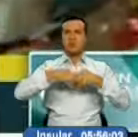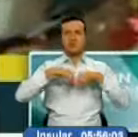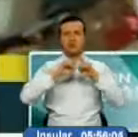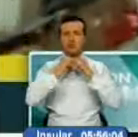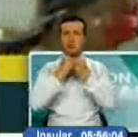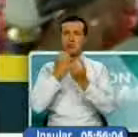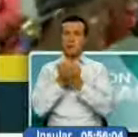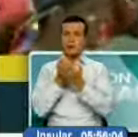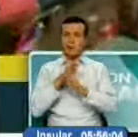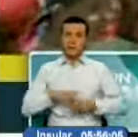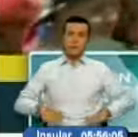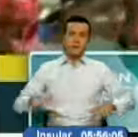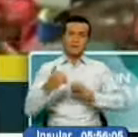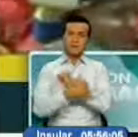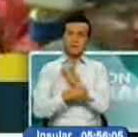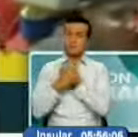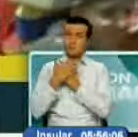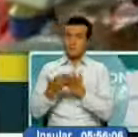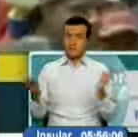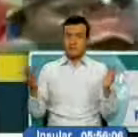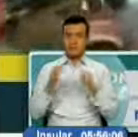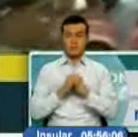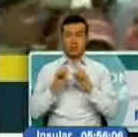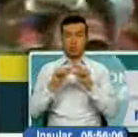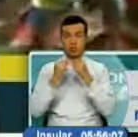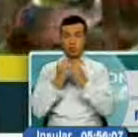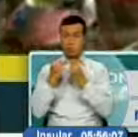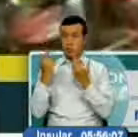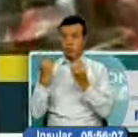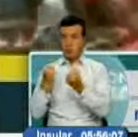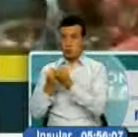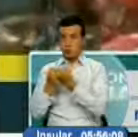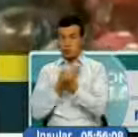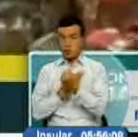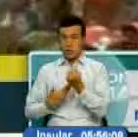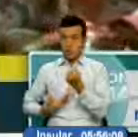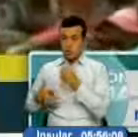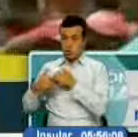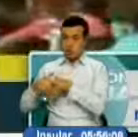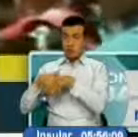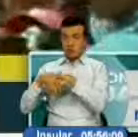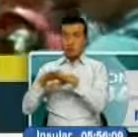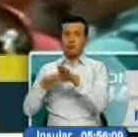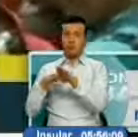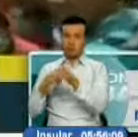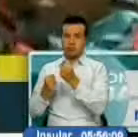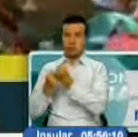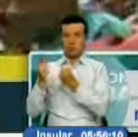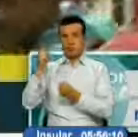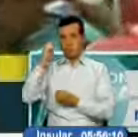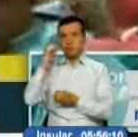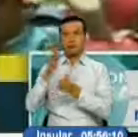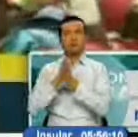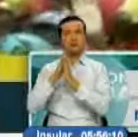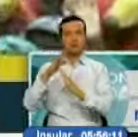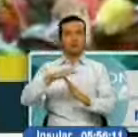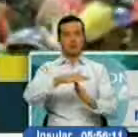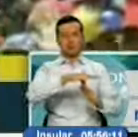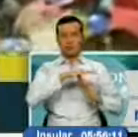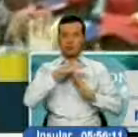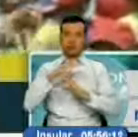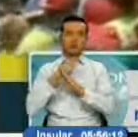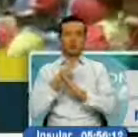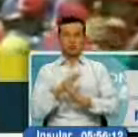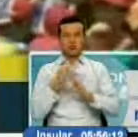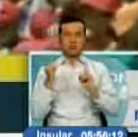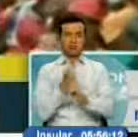y económica que vive el país. Mientras que el oficialismo también salió a las calles para respaldar al gobierno y pedir paz. Rechazan los